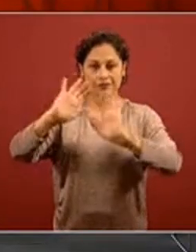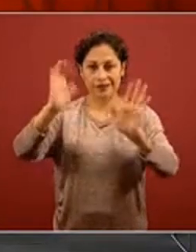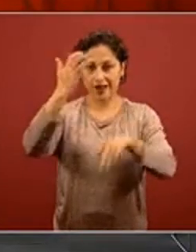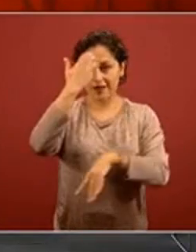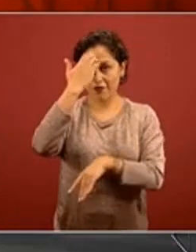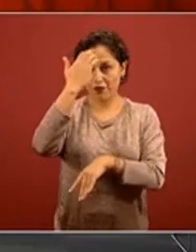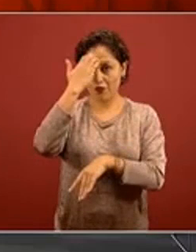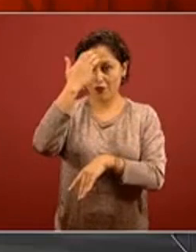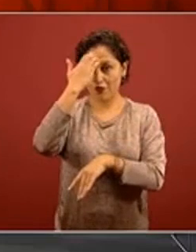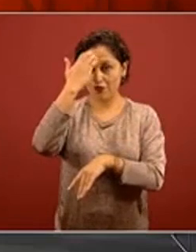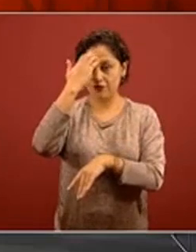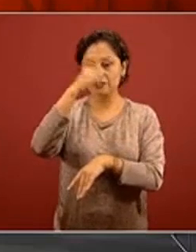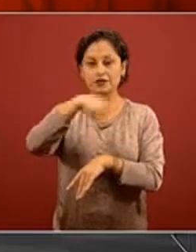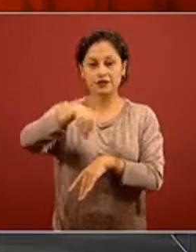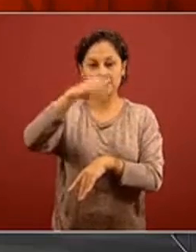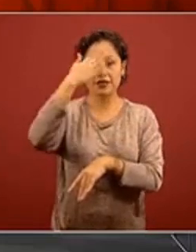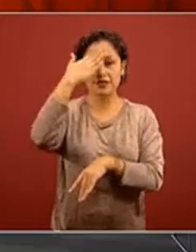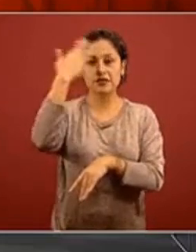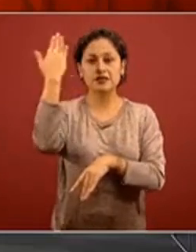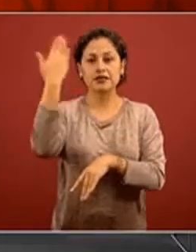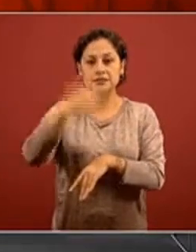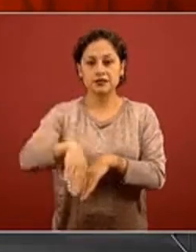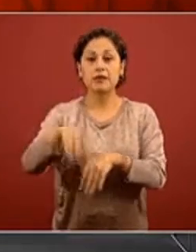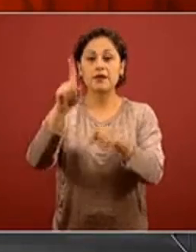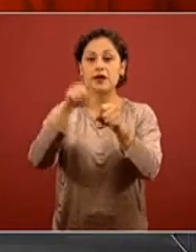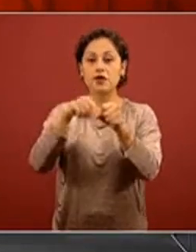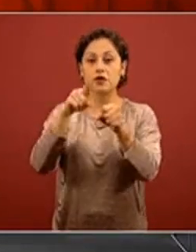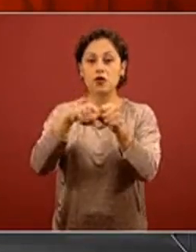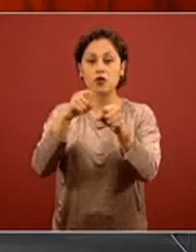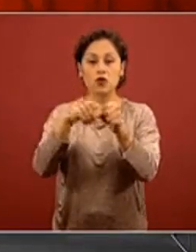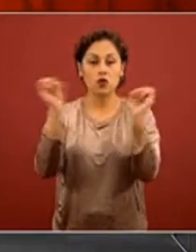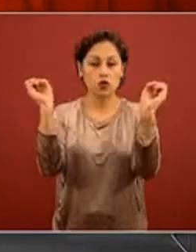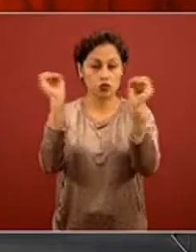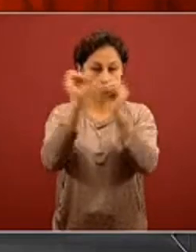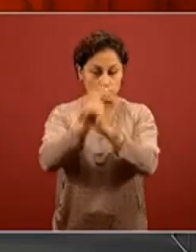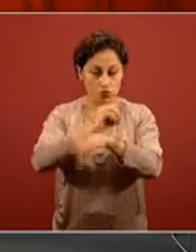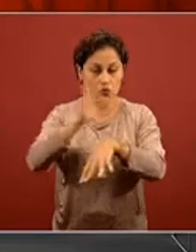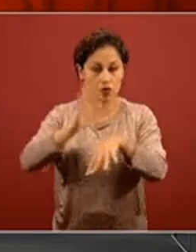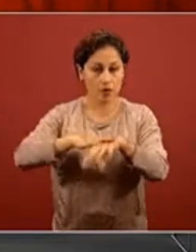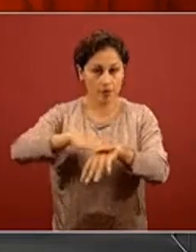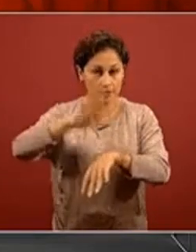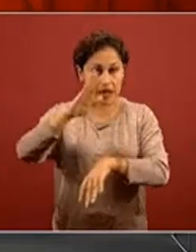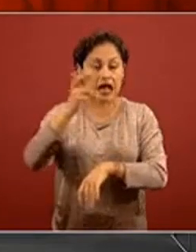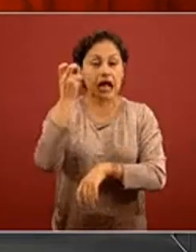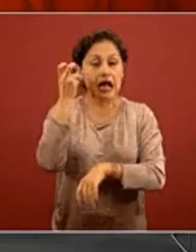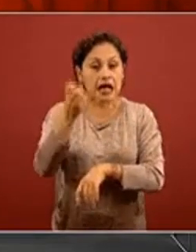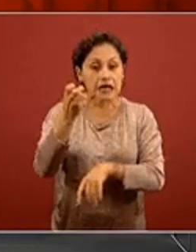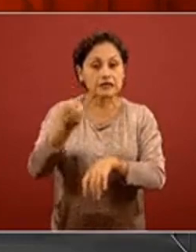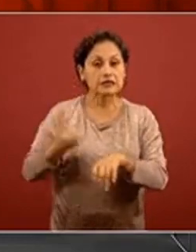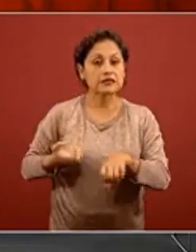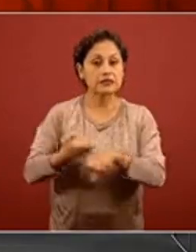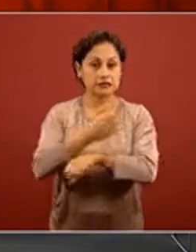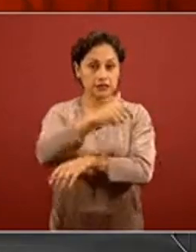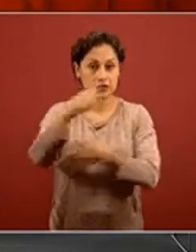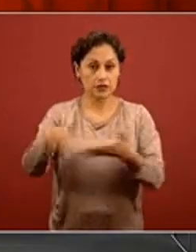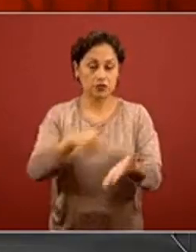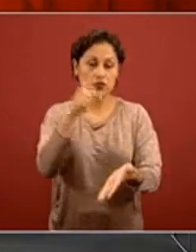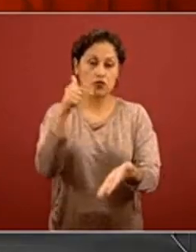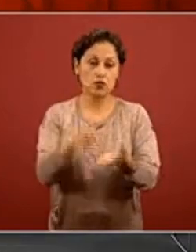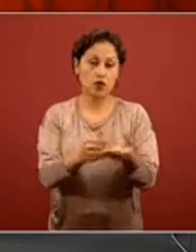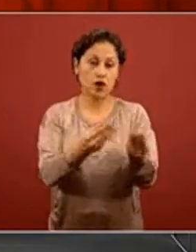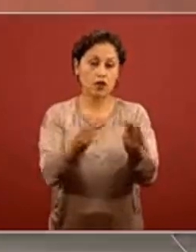Sabemos que a mayor intensidad del color, sobre todo los rojos oscuros, es donde más casos se